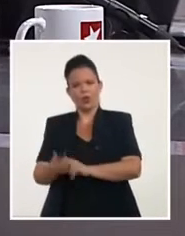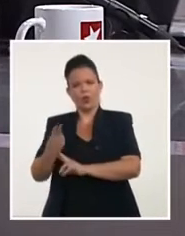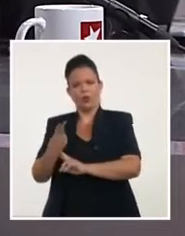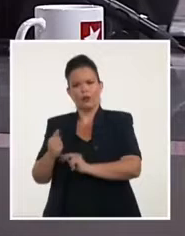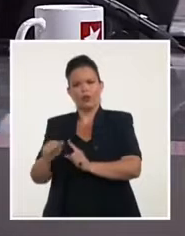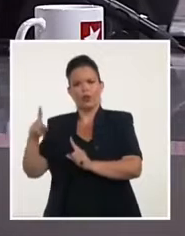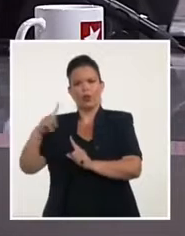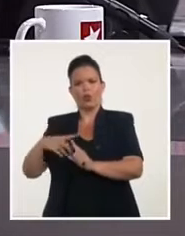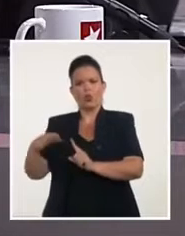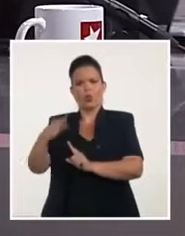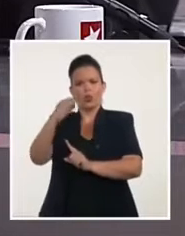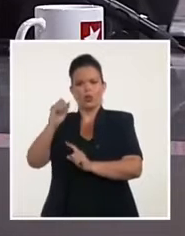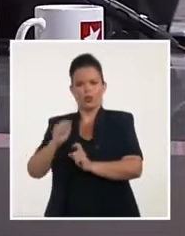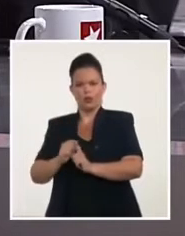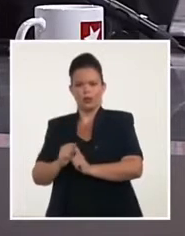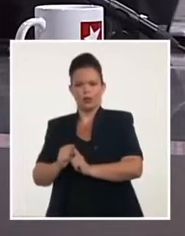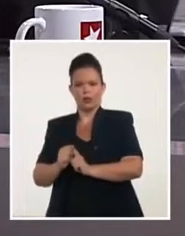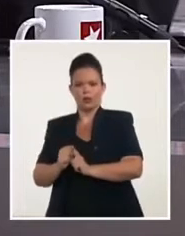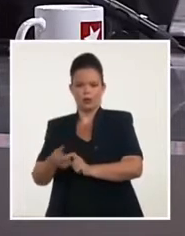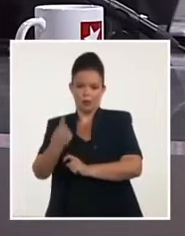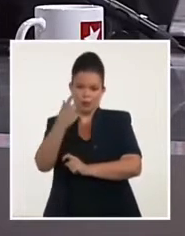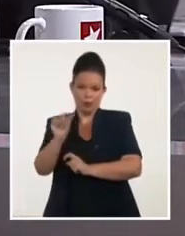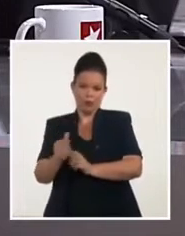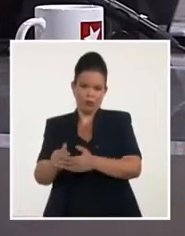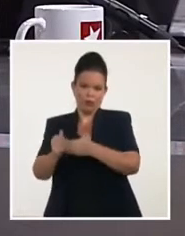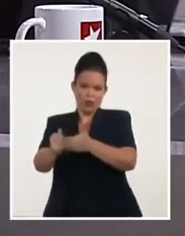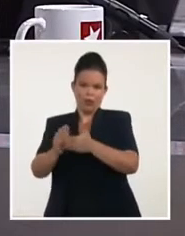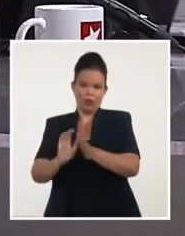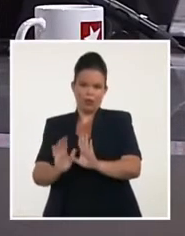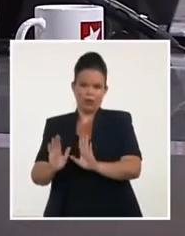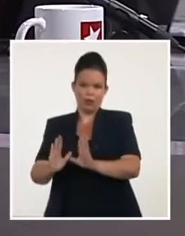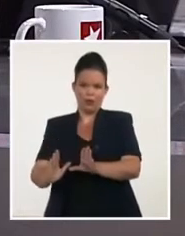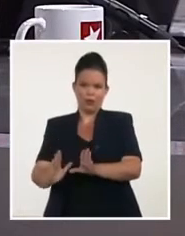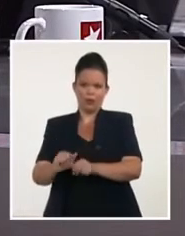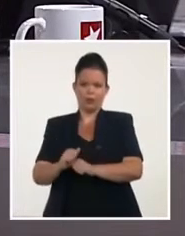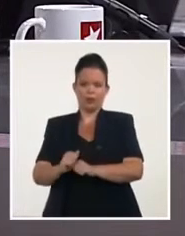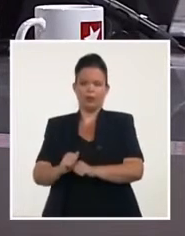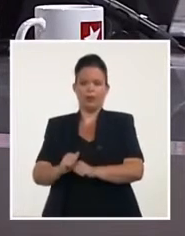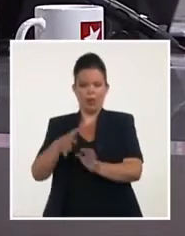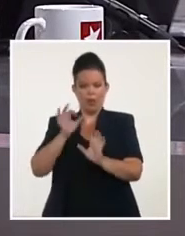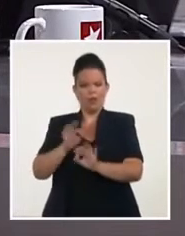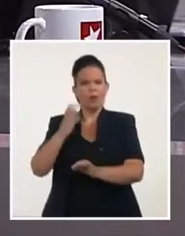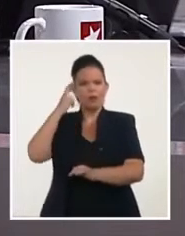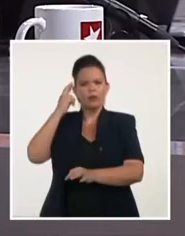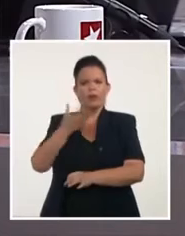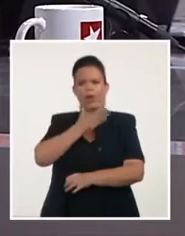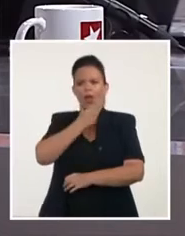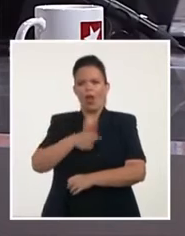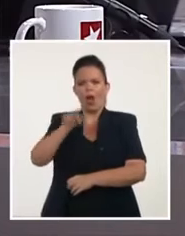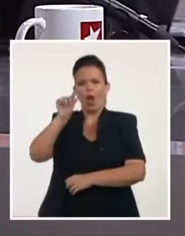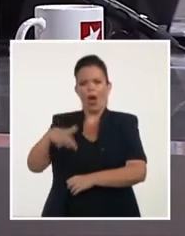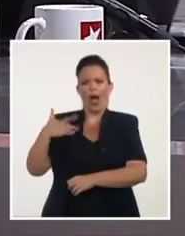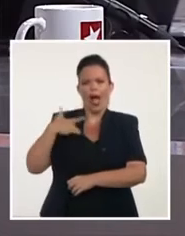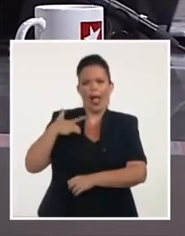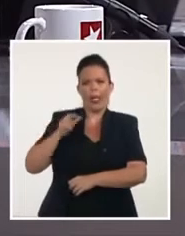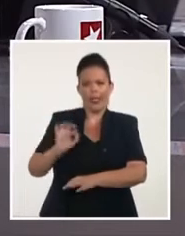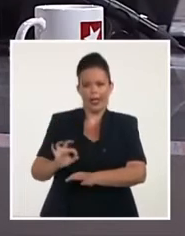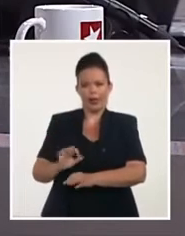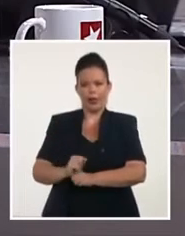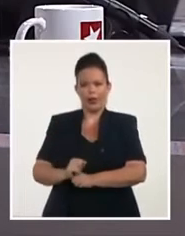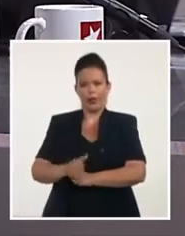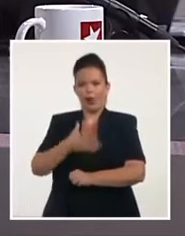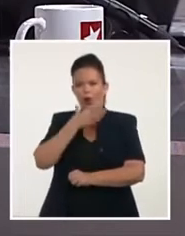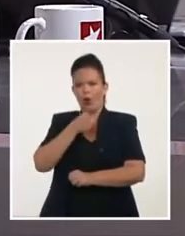día, un líder de estos en la red, como este joven argentino, que siendo un muchacho de 20 años, de pronto